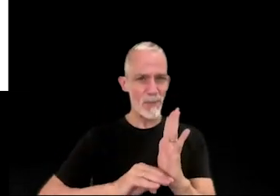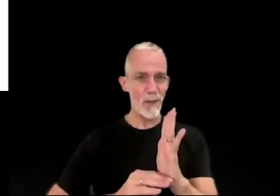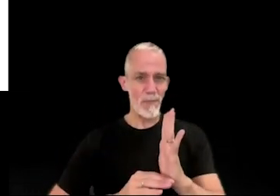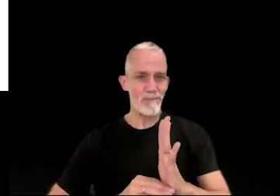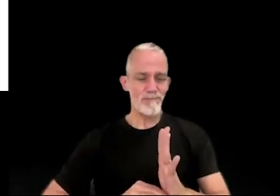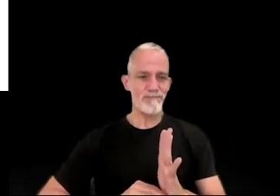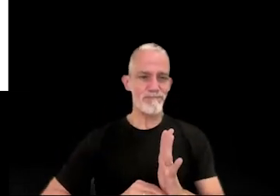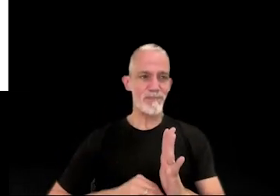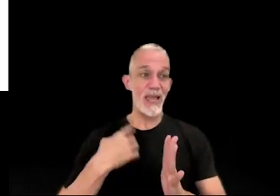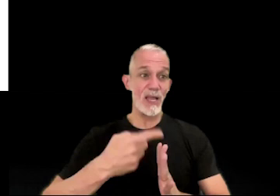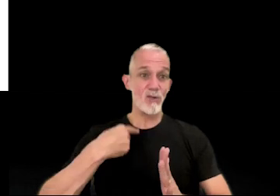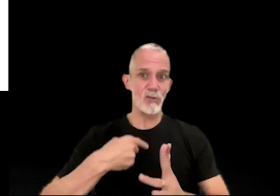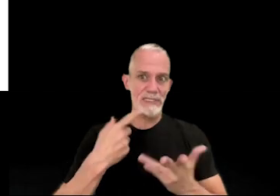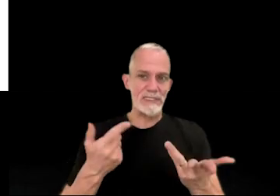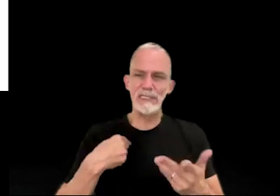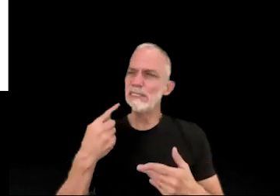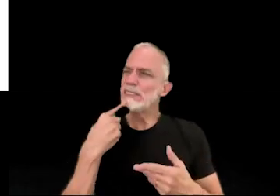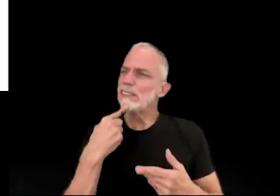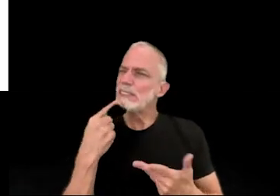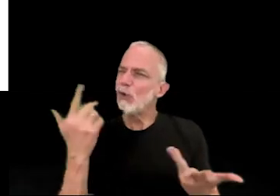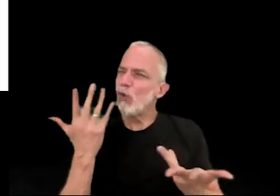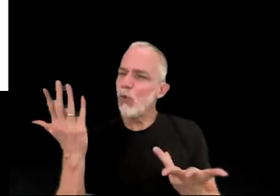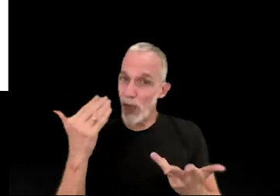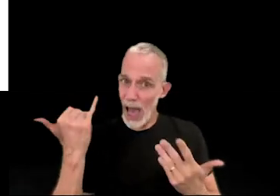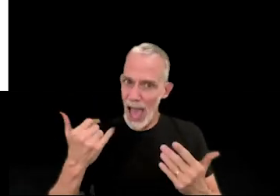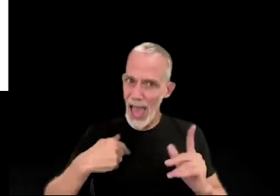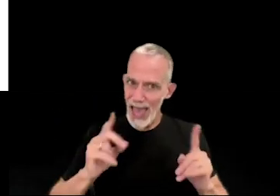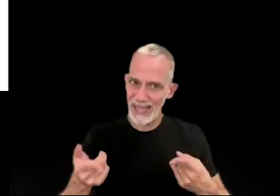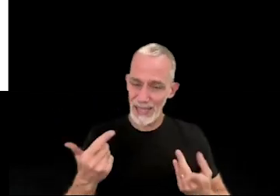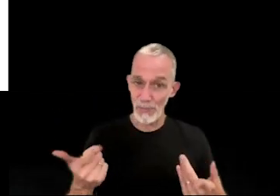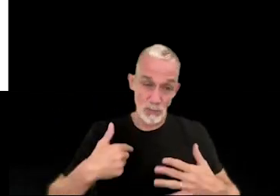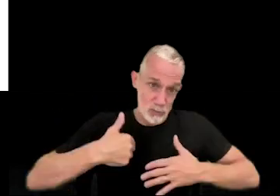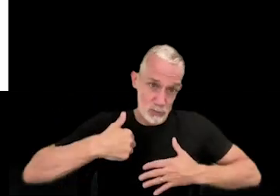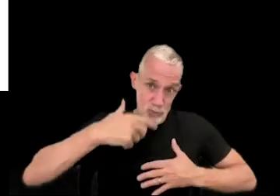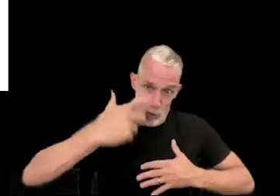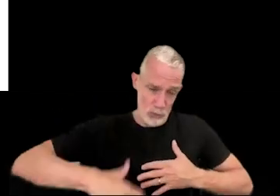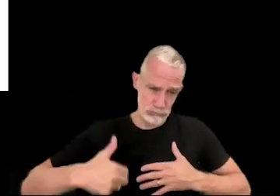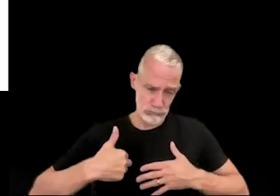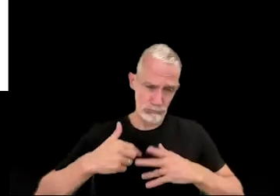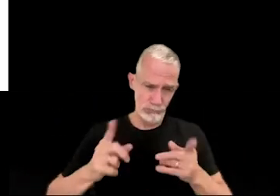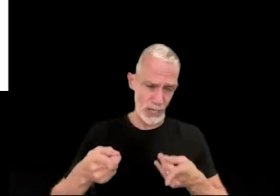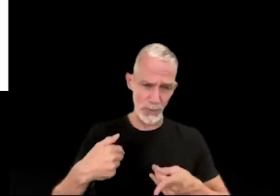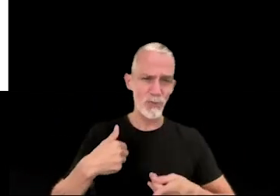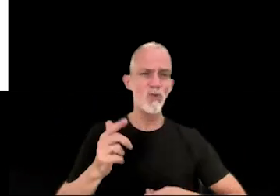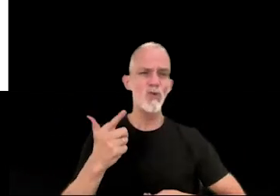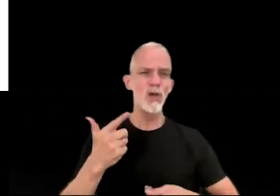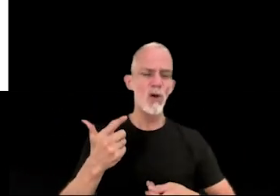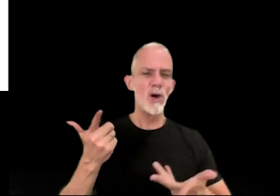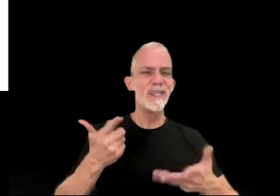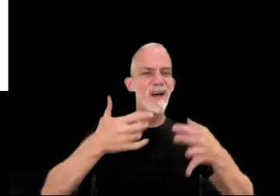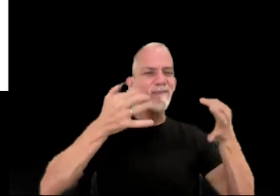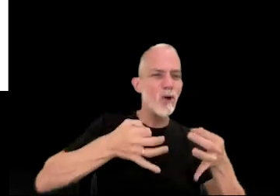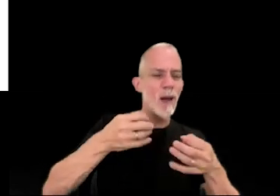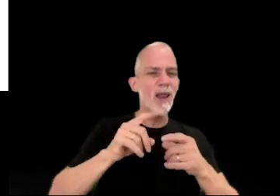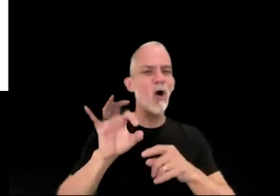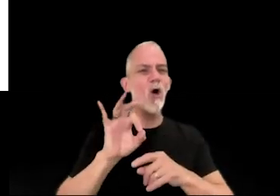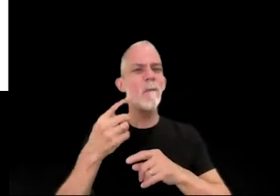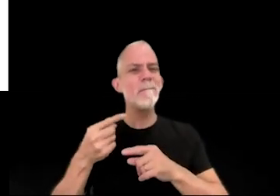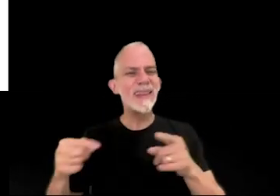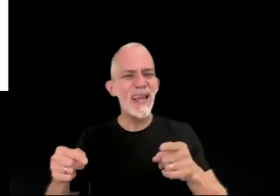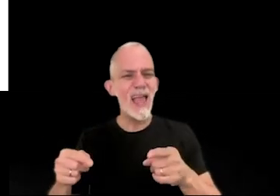también elevado consultas porque queremos, yo especialmente también no tengo tanto las formales como las materiales, algunas